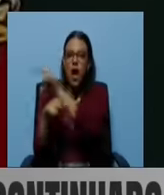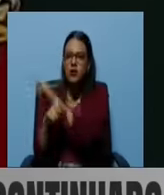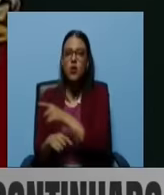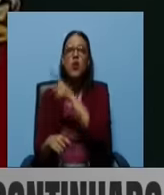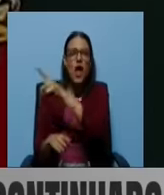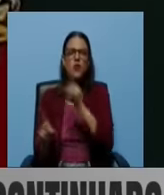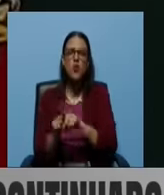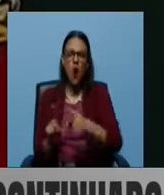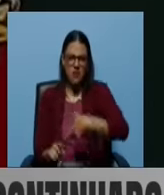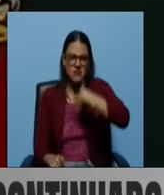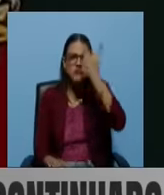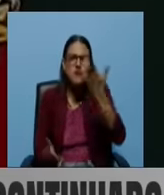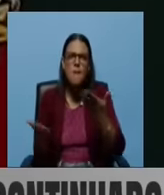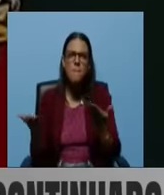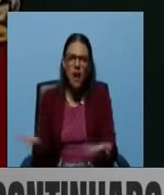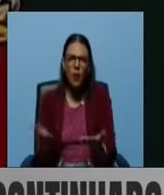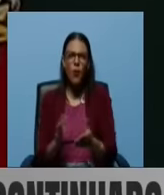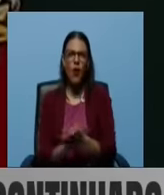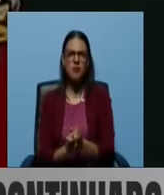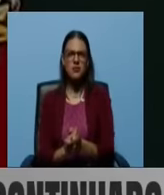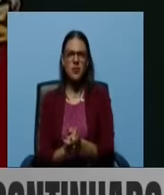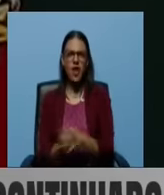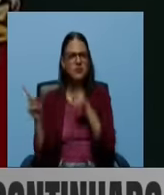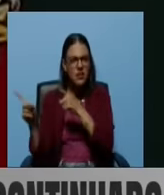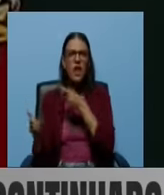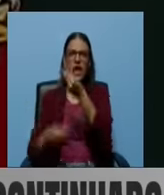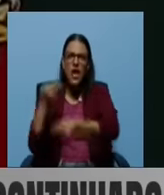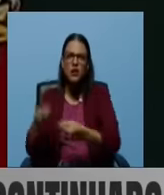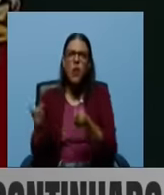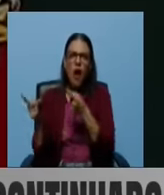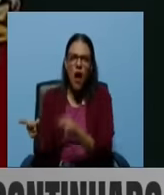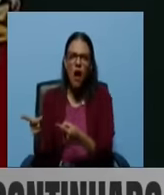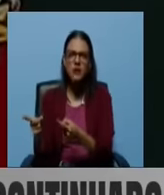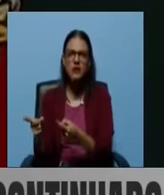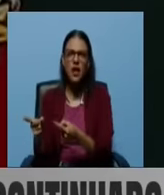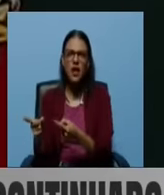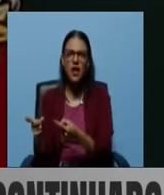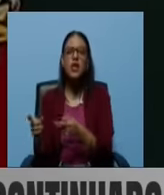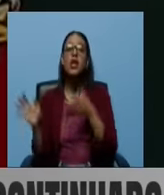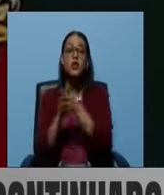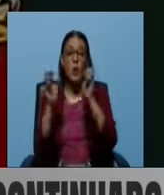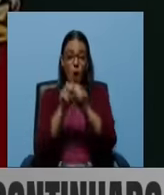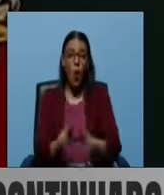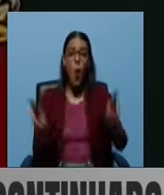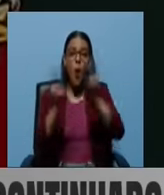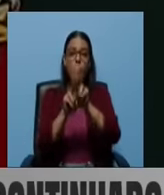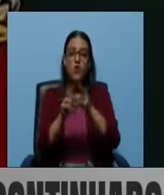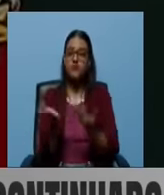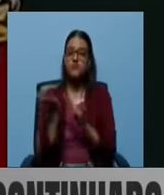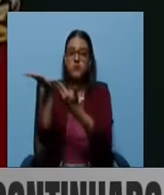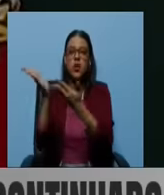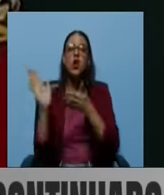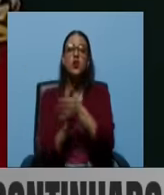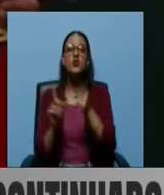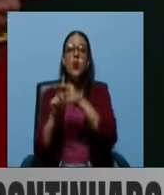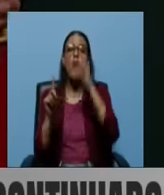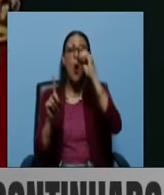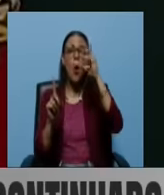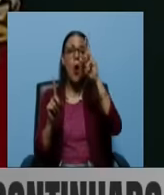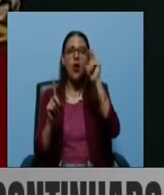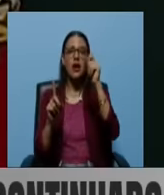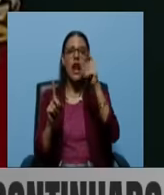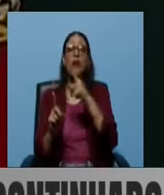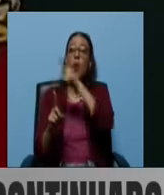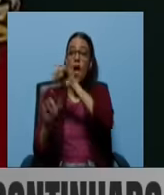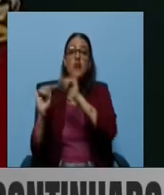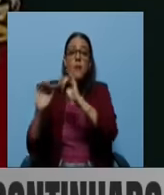miserables que ellos llevaron allá a la ONU el caso de Orlando Figuera, que ellos quemaron